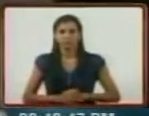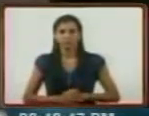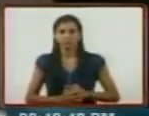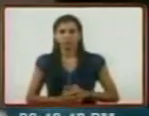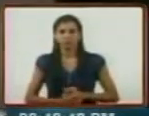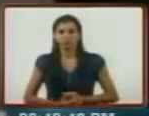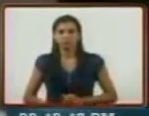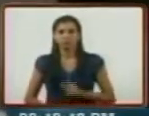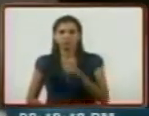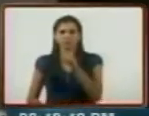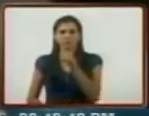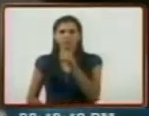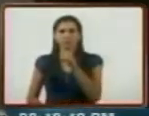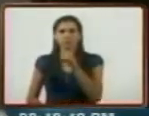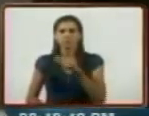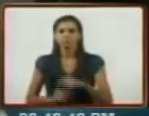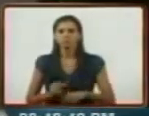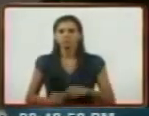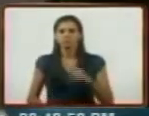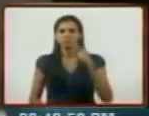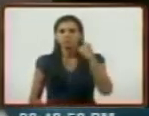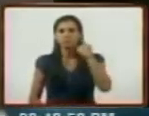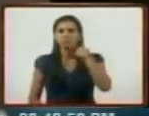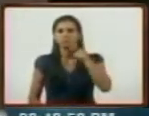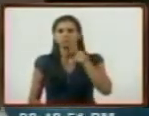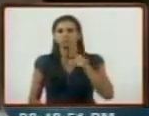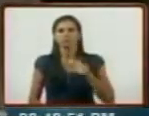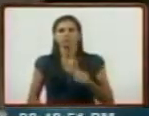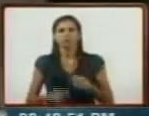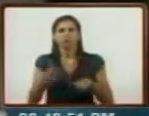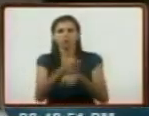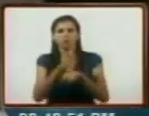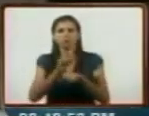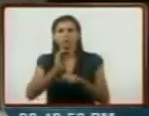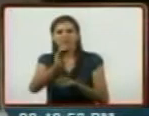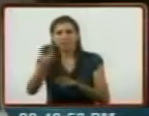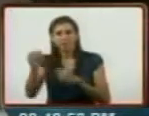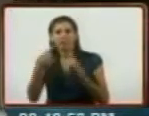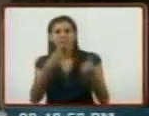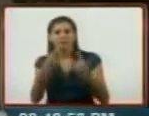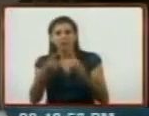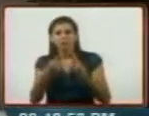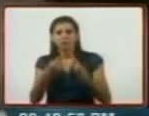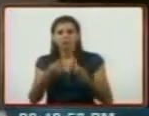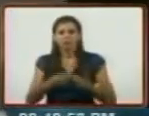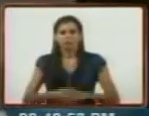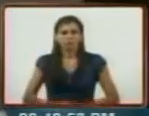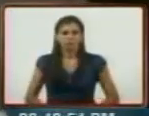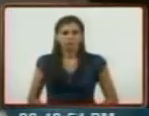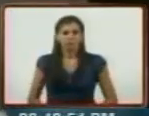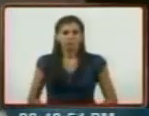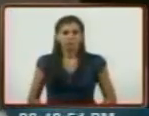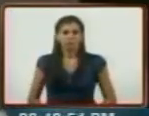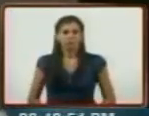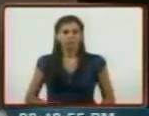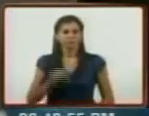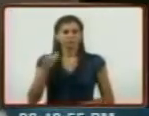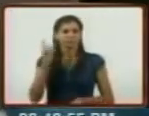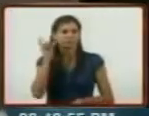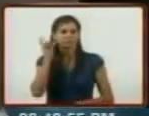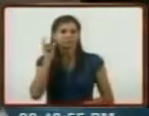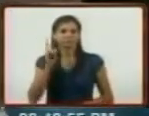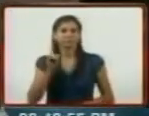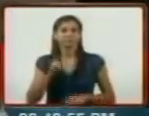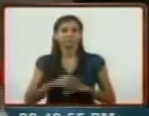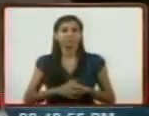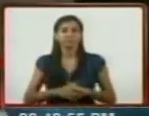el llamado que ha hecho el gobierno a establecer un diálogo más productivo y que beneficie directamente al pueblo, ¿no? Sí, el comandante Chávez